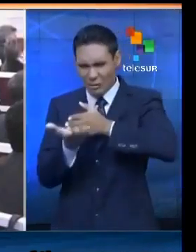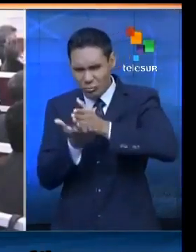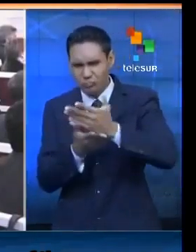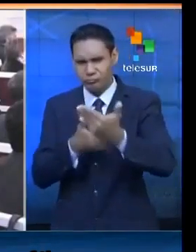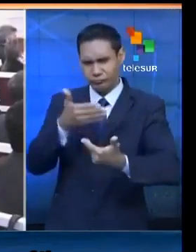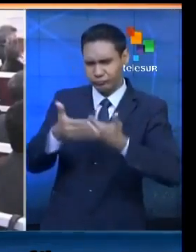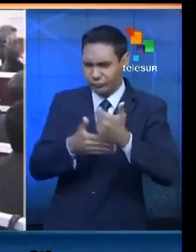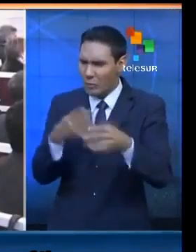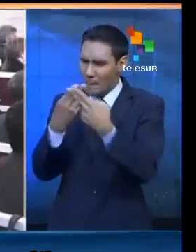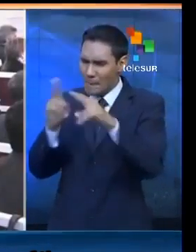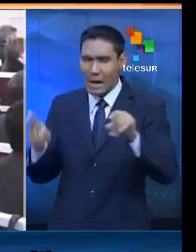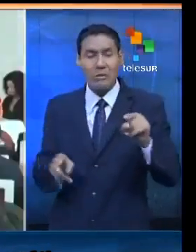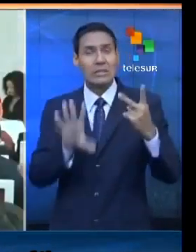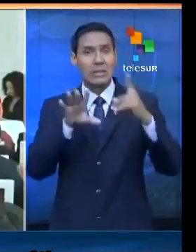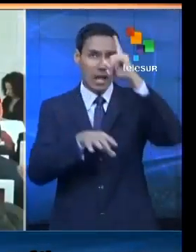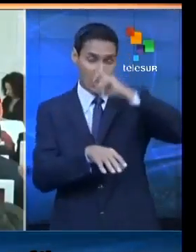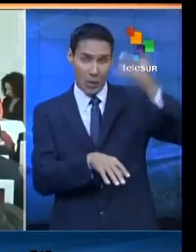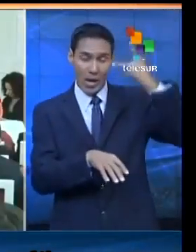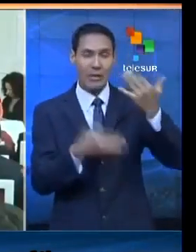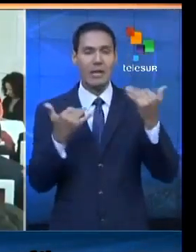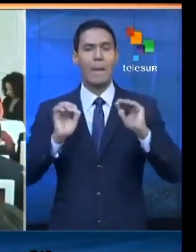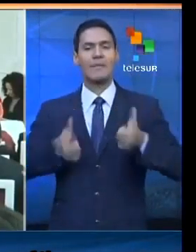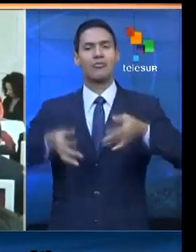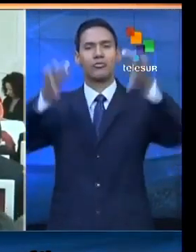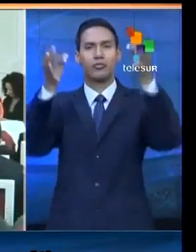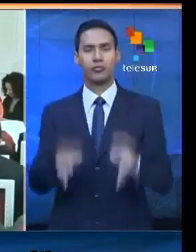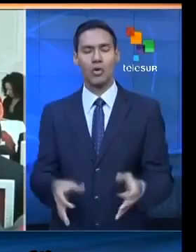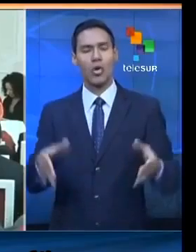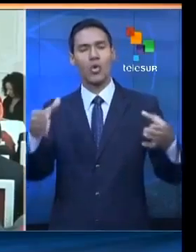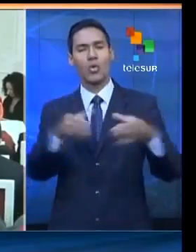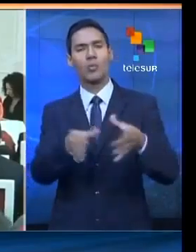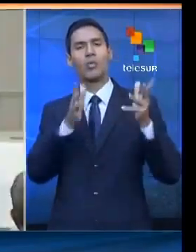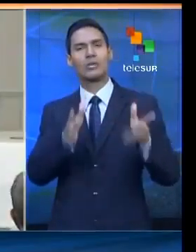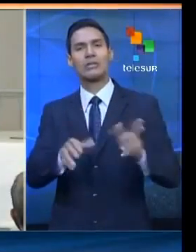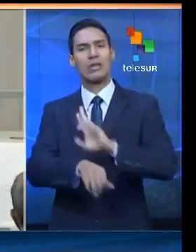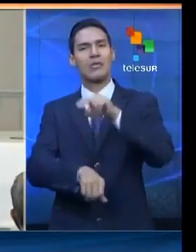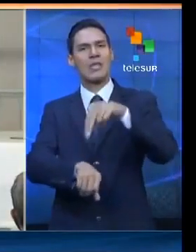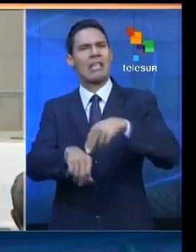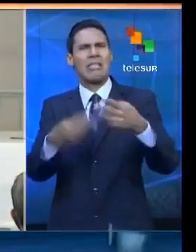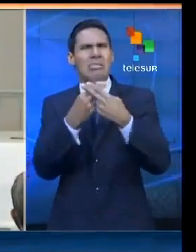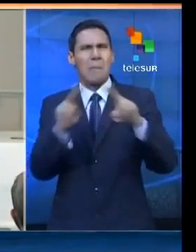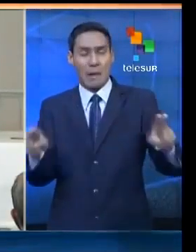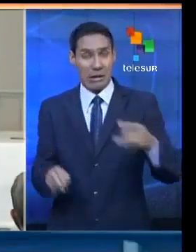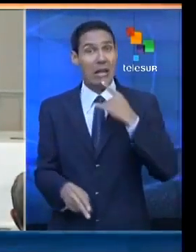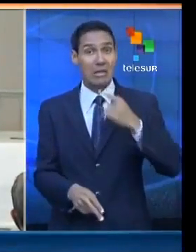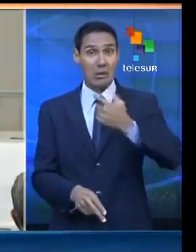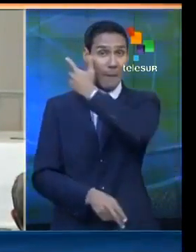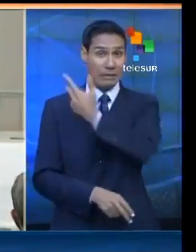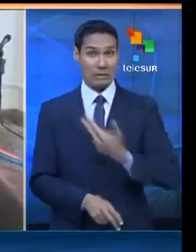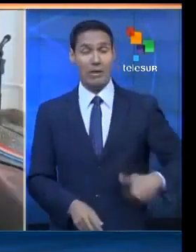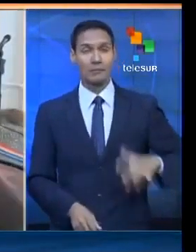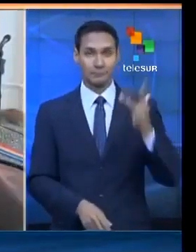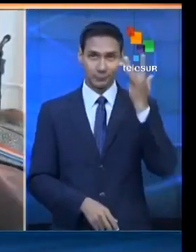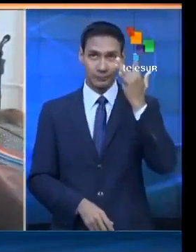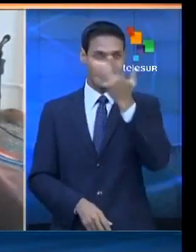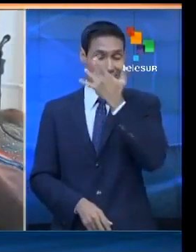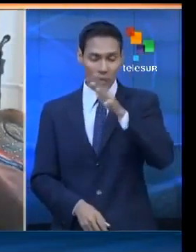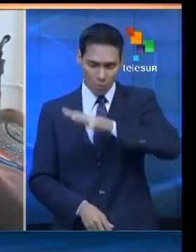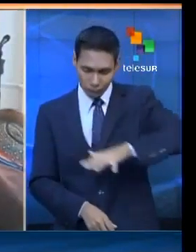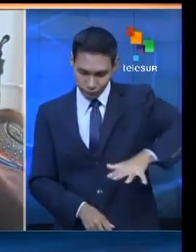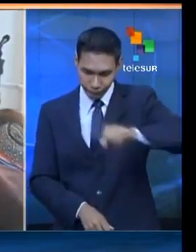haber sesionado por última vez, se instaló formalmente el Consejo Nacional de Paz, catalogado por el presidente Juan Manuel Santos como el espacio